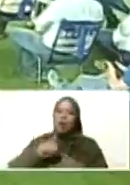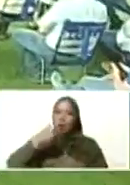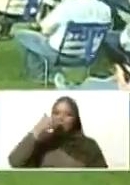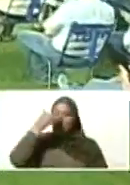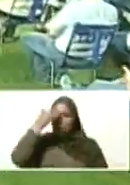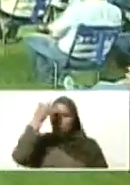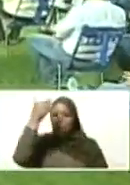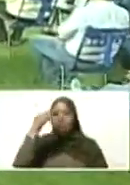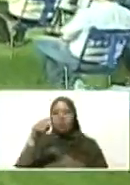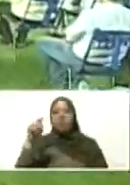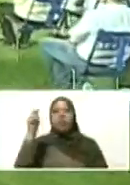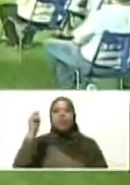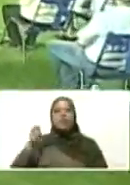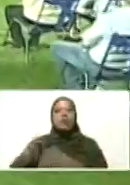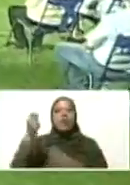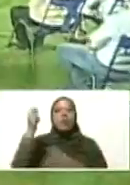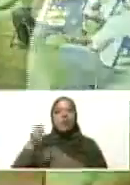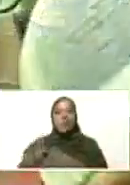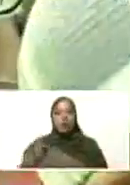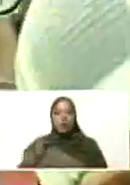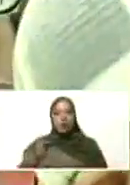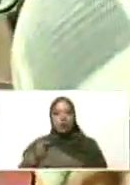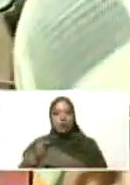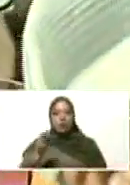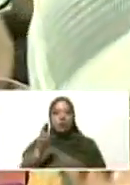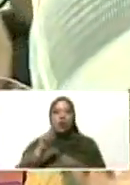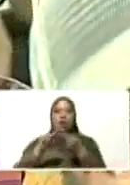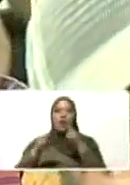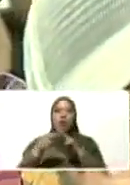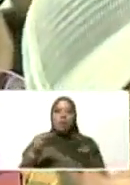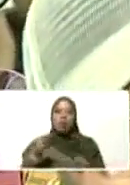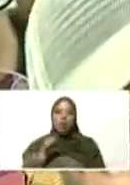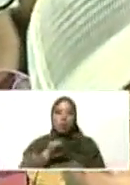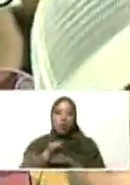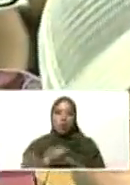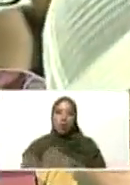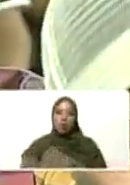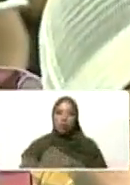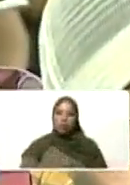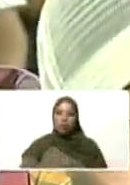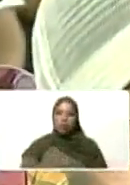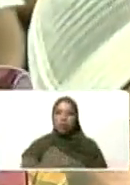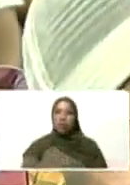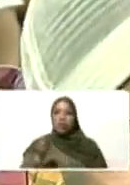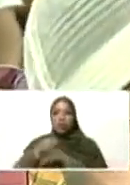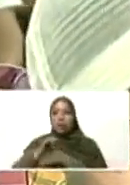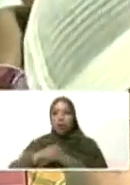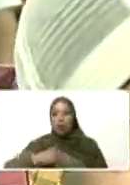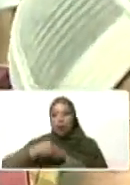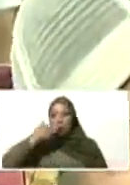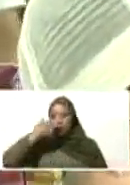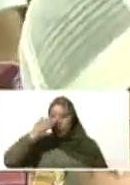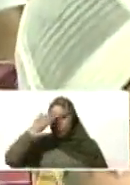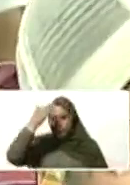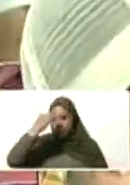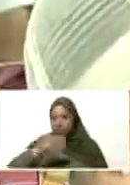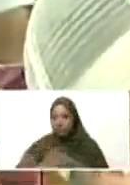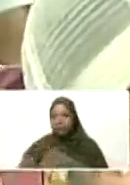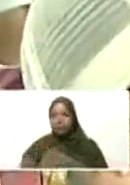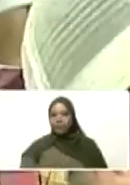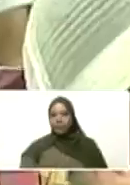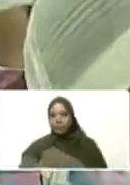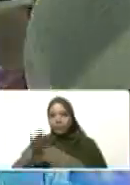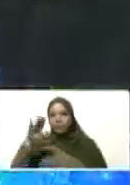aleikum. Presidente de la Asociación de Productores Integrales del Estado Monagas Asoprimo.